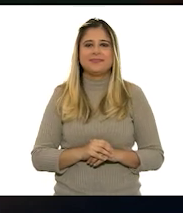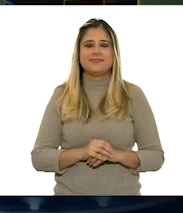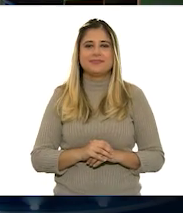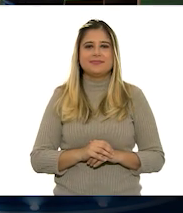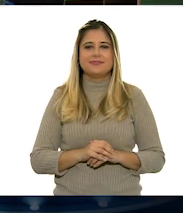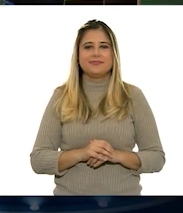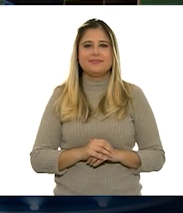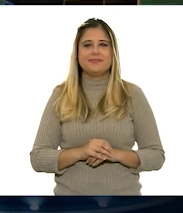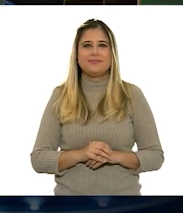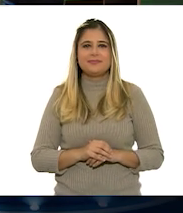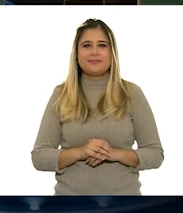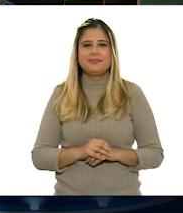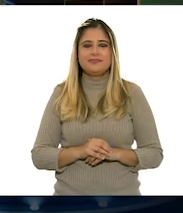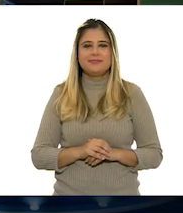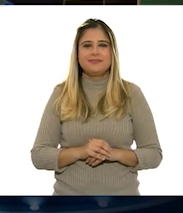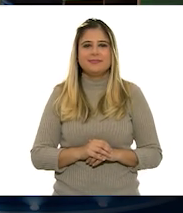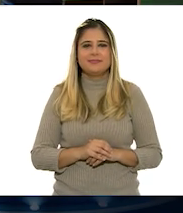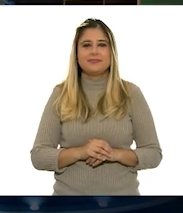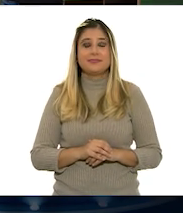A ver.